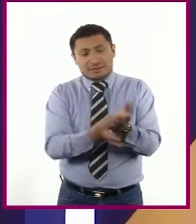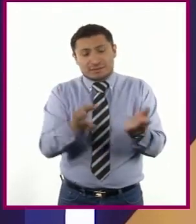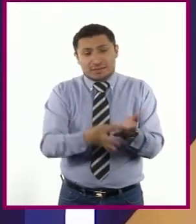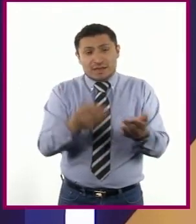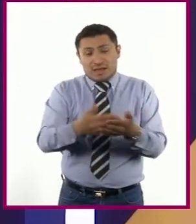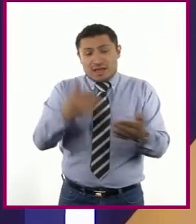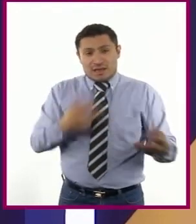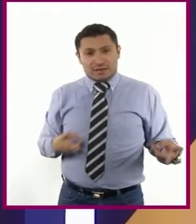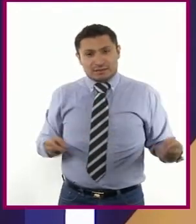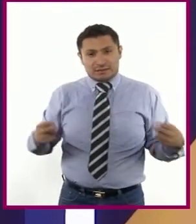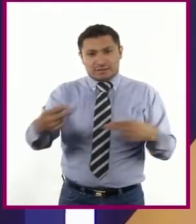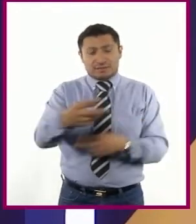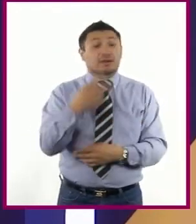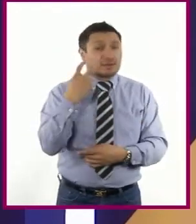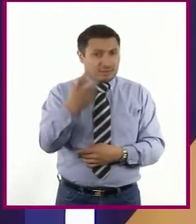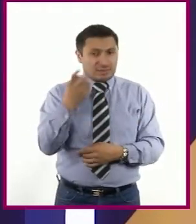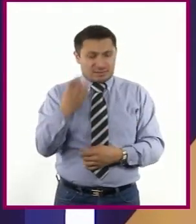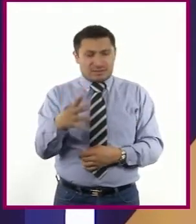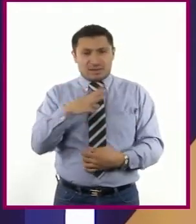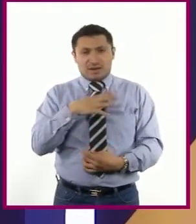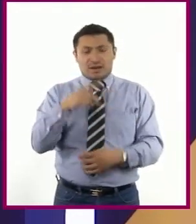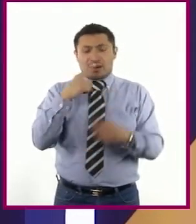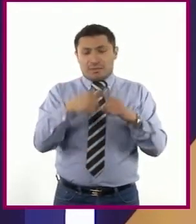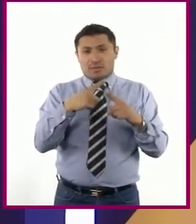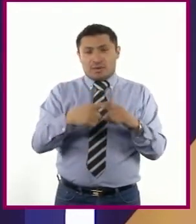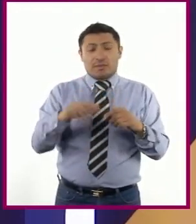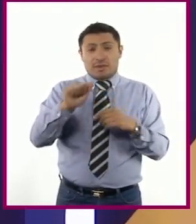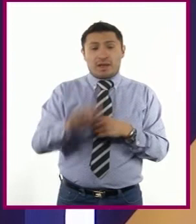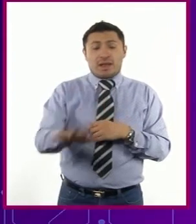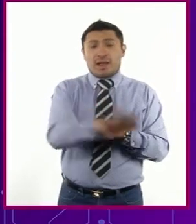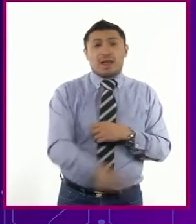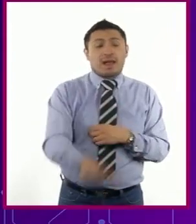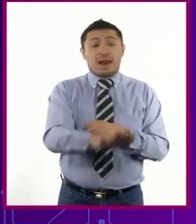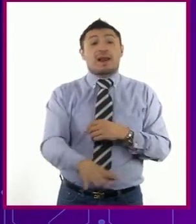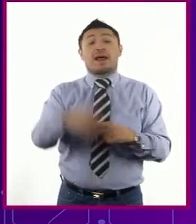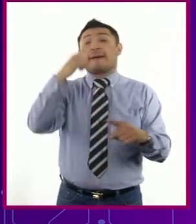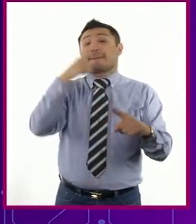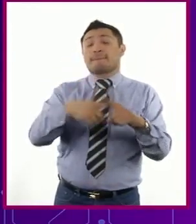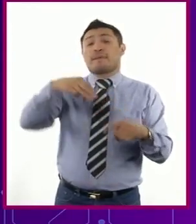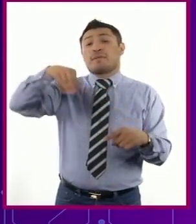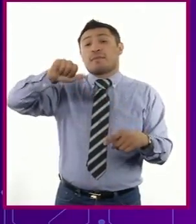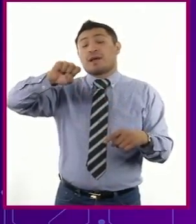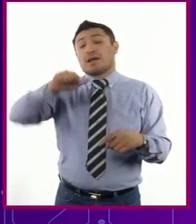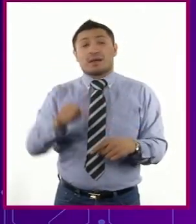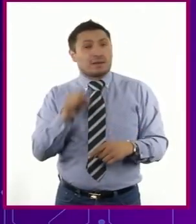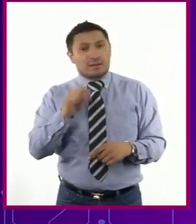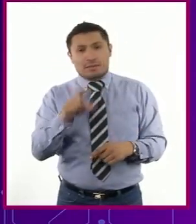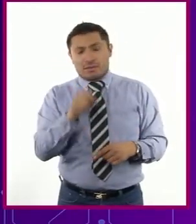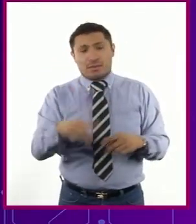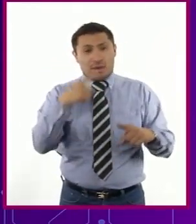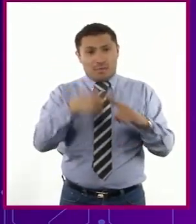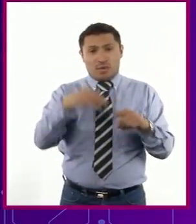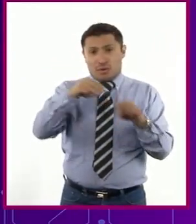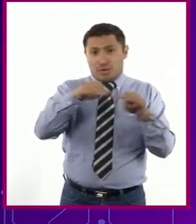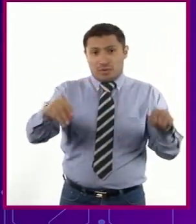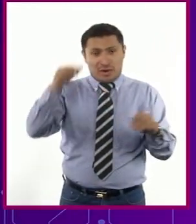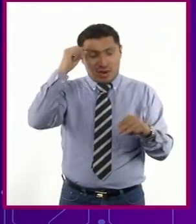cortes. Para ello, hay que multiplicar el área de la lámina por la masa de la misma por metro